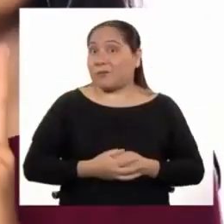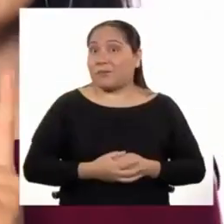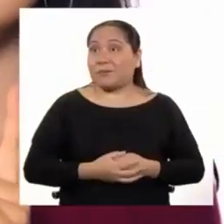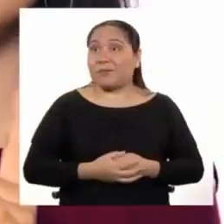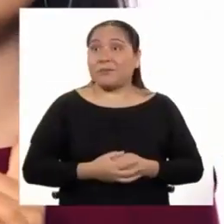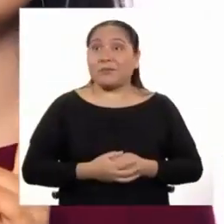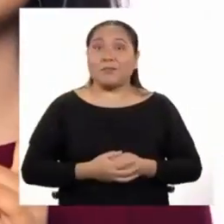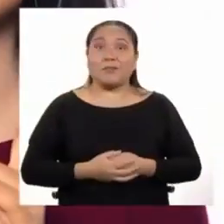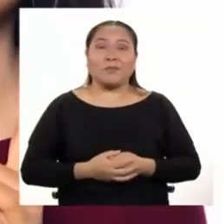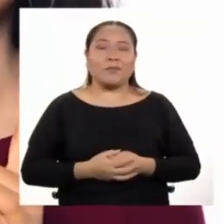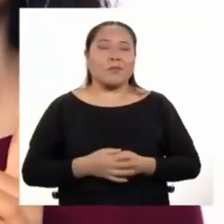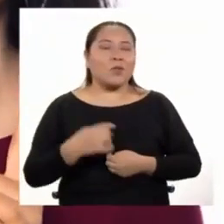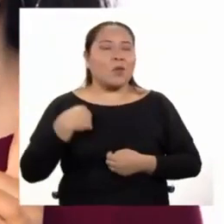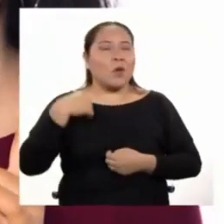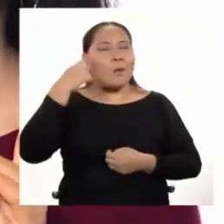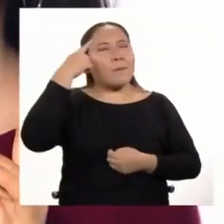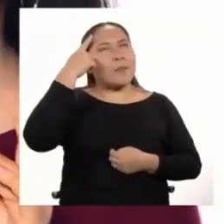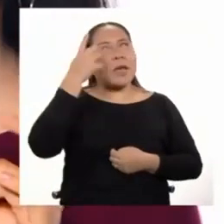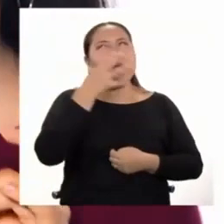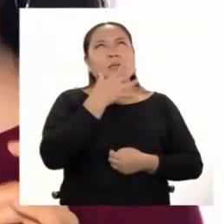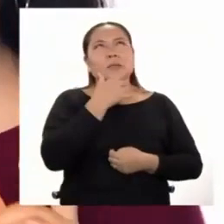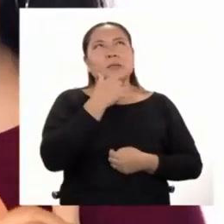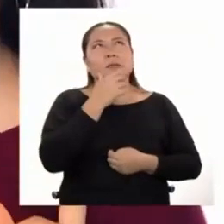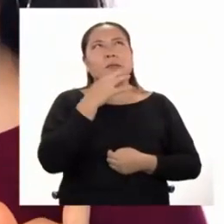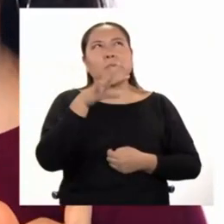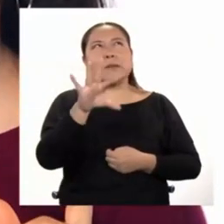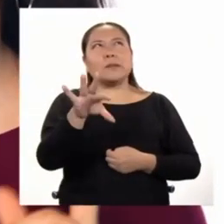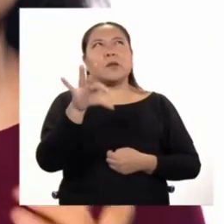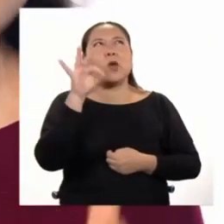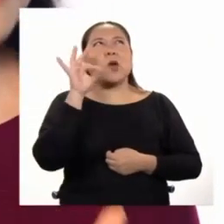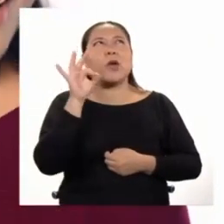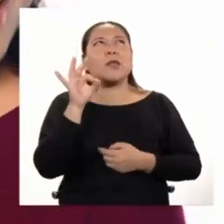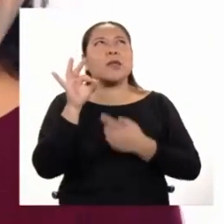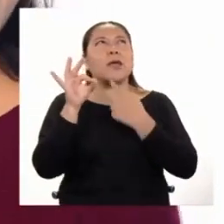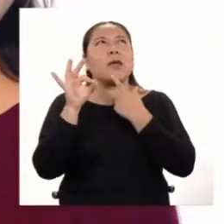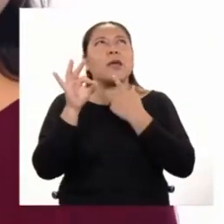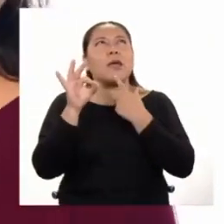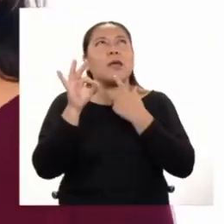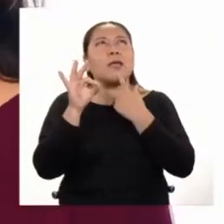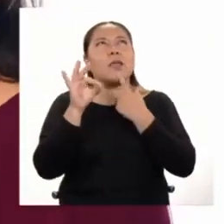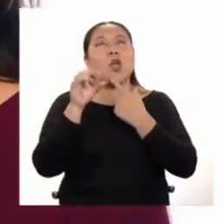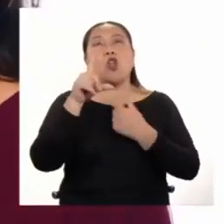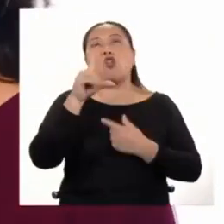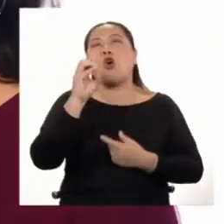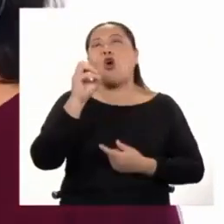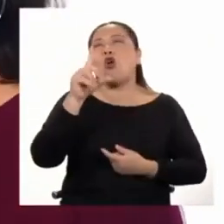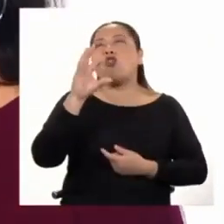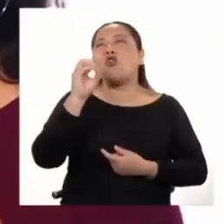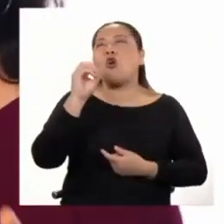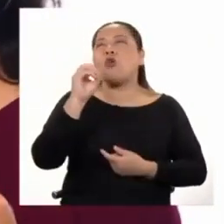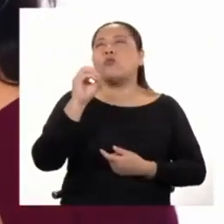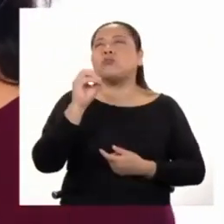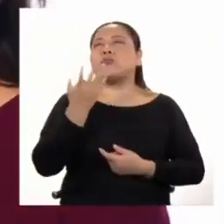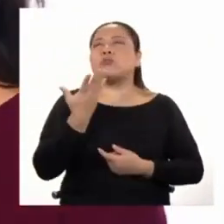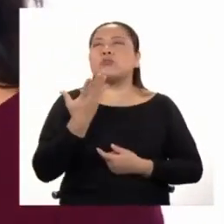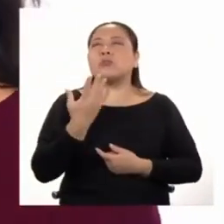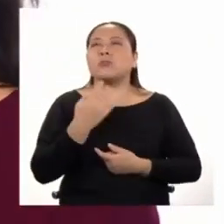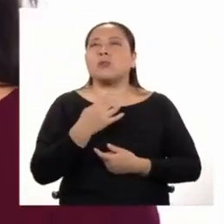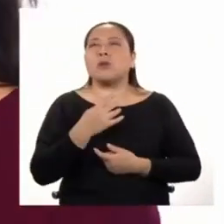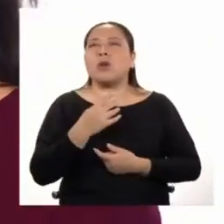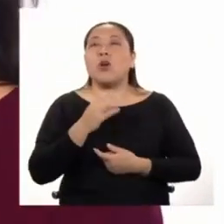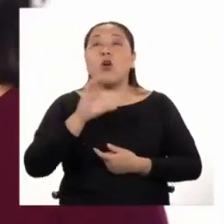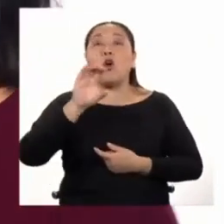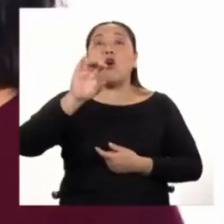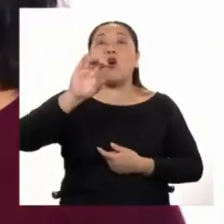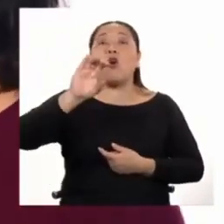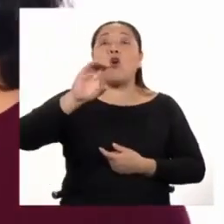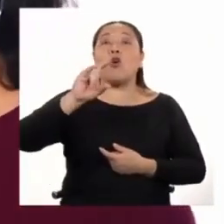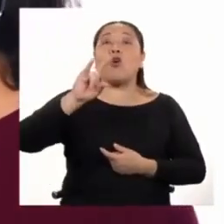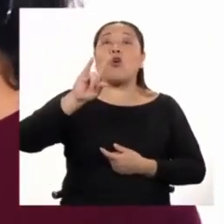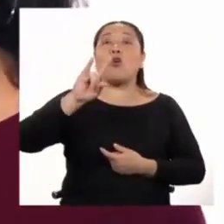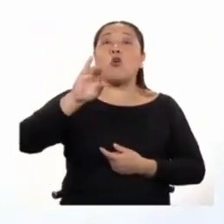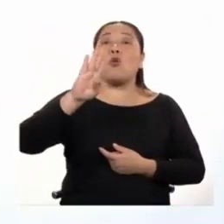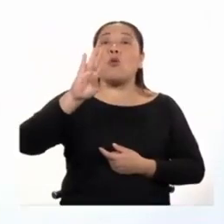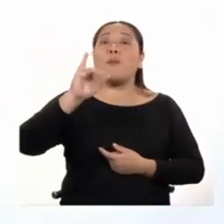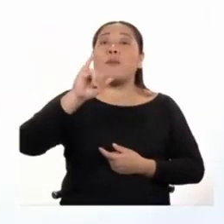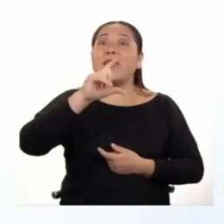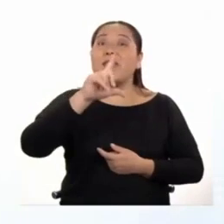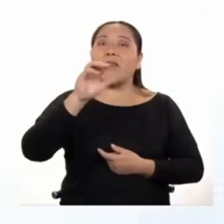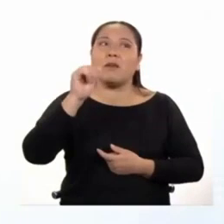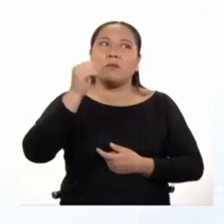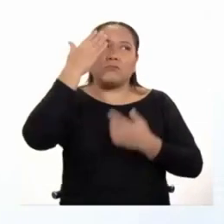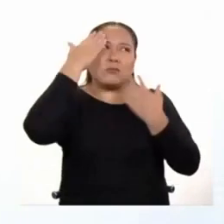Yo creo que haría un afiche de Lolo Fernández o de Teófilo Cubillas. Ay, no